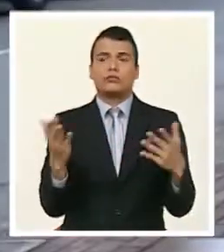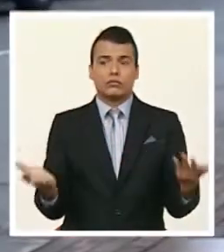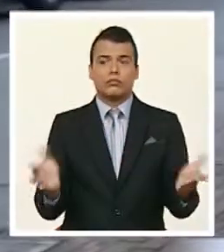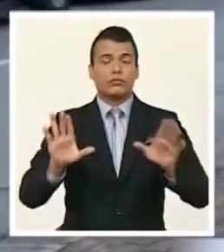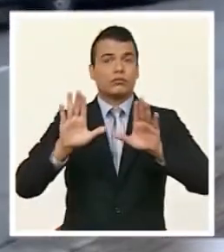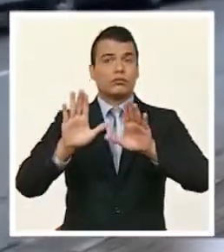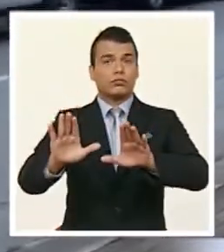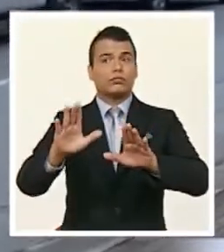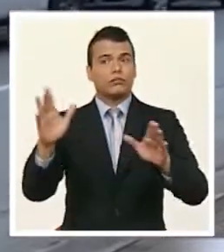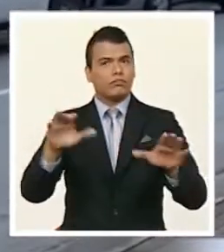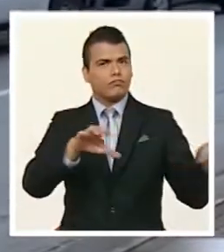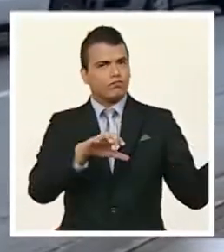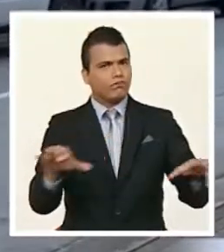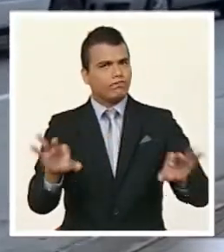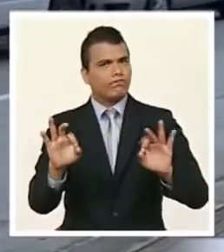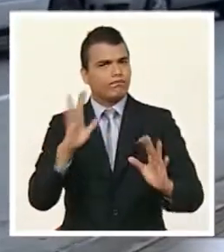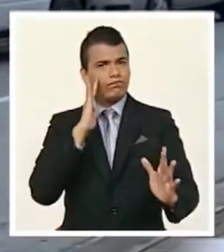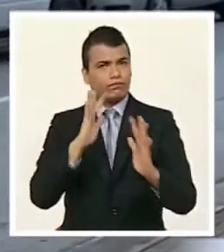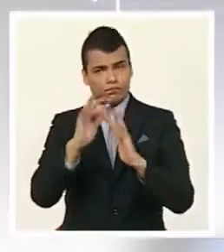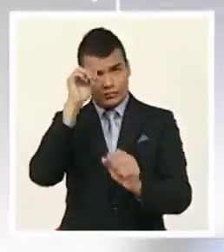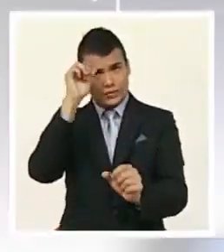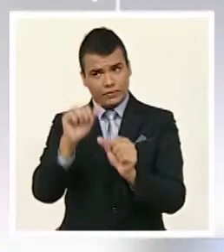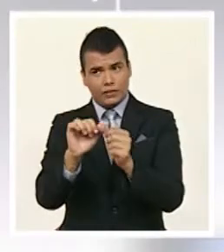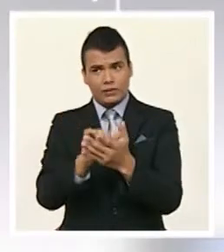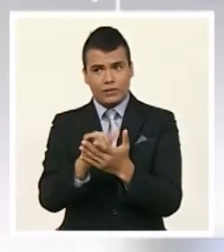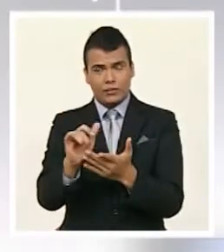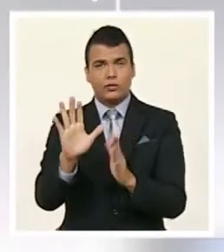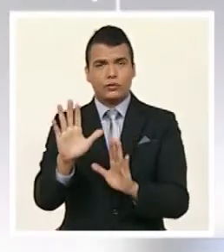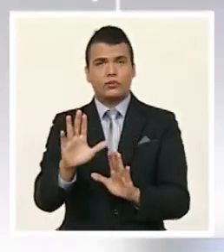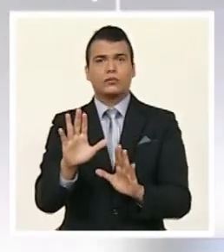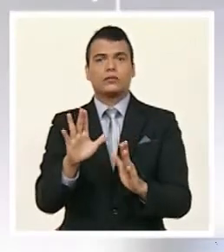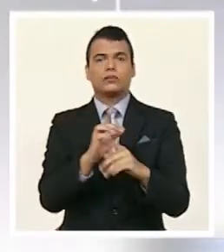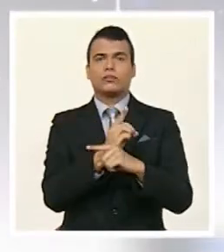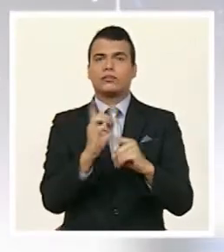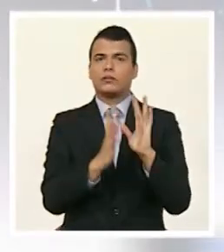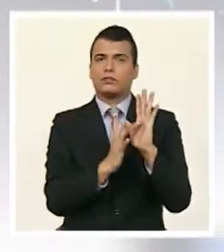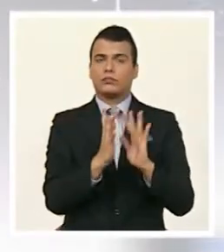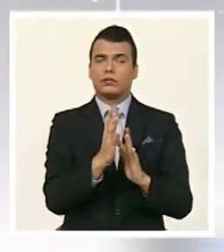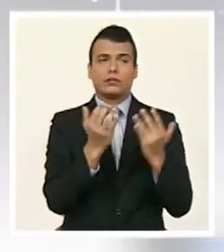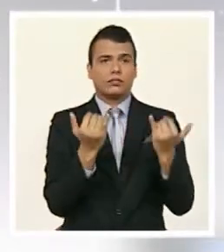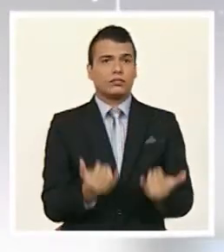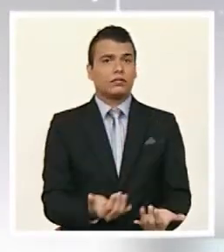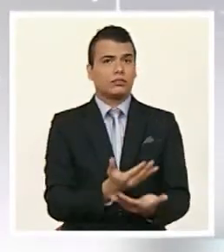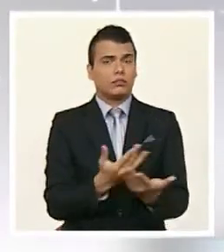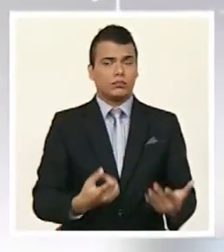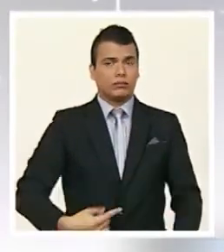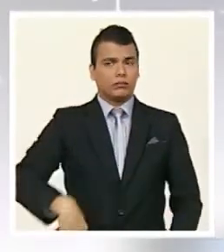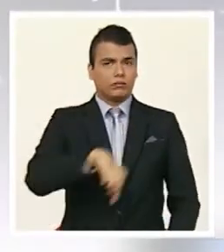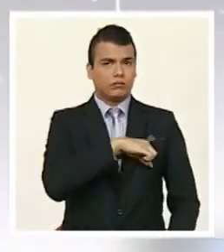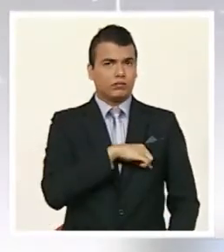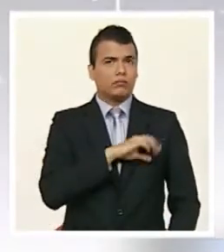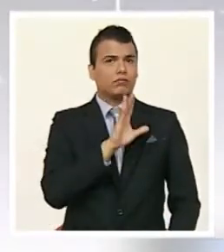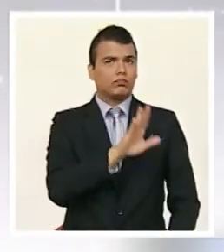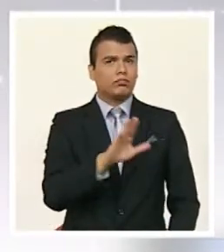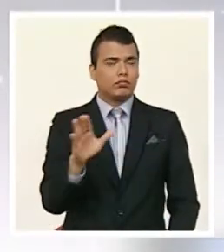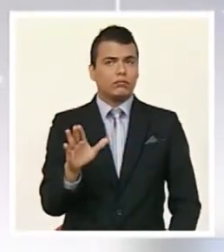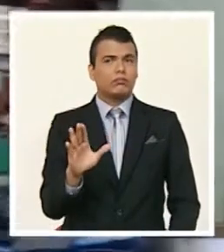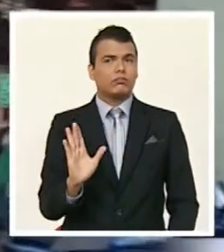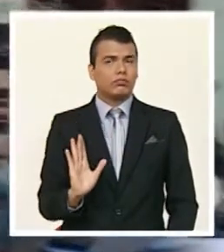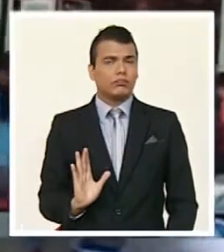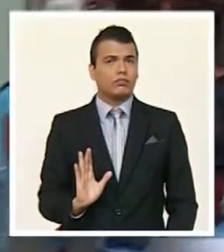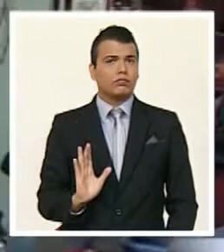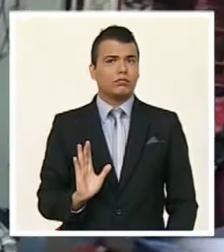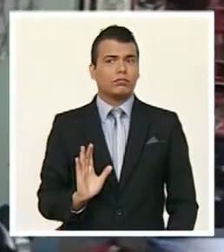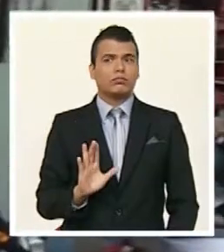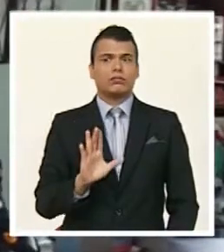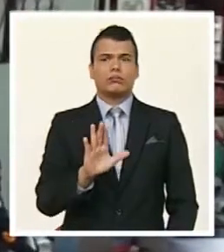conducta apropiada para la conmemoración de los días santos. Se toma por seguridad, porque nosotros siempre hemos tenido inconveniente de que la